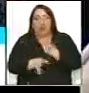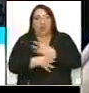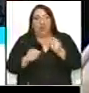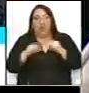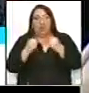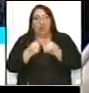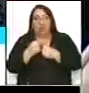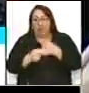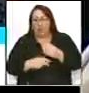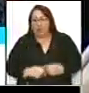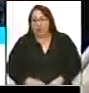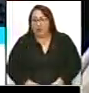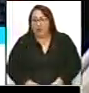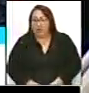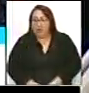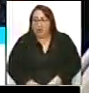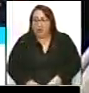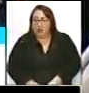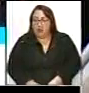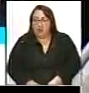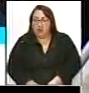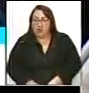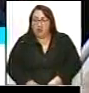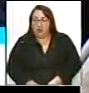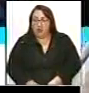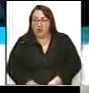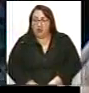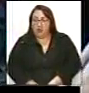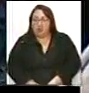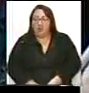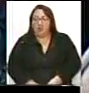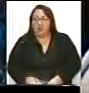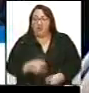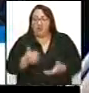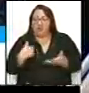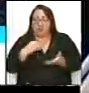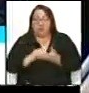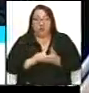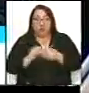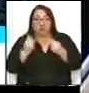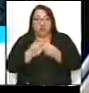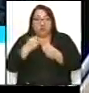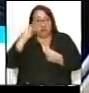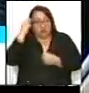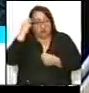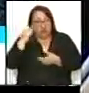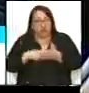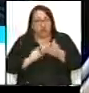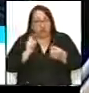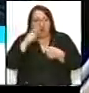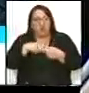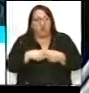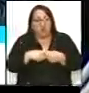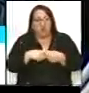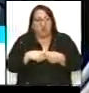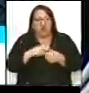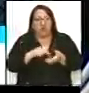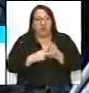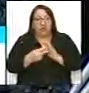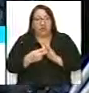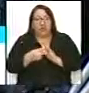los partidos nacionales, porque una de los requisitos que le estamos poniendo a los partidos es que postulen en al